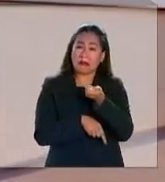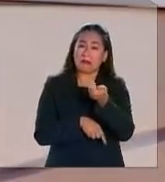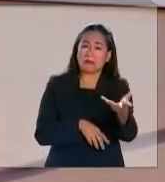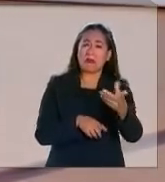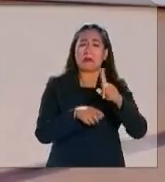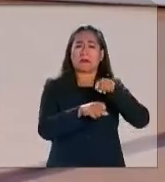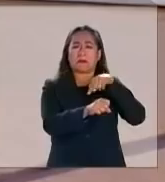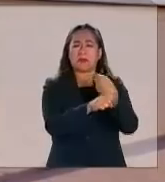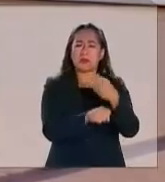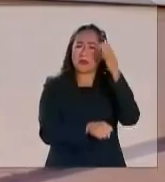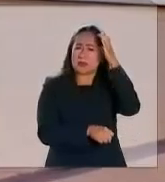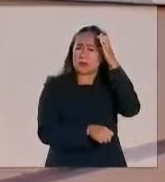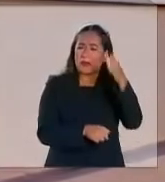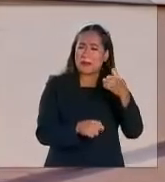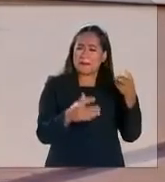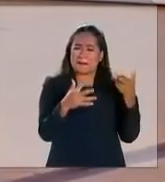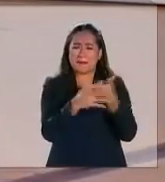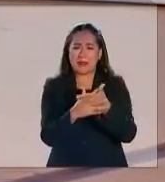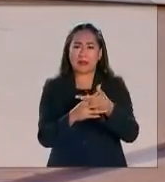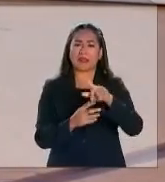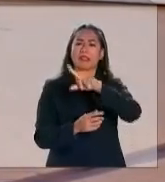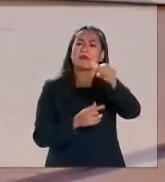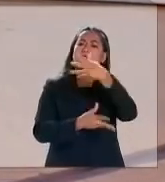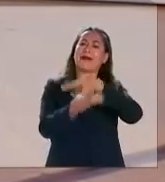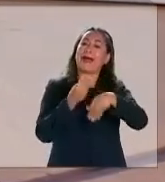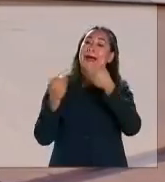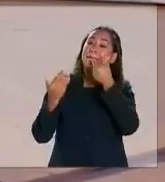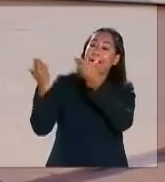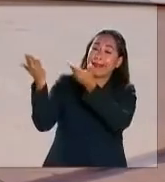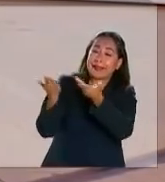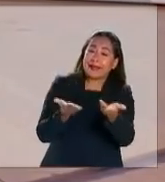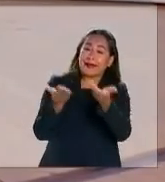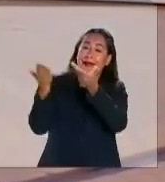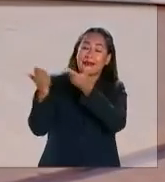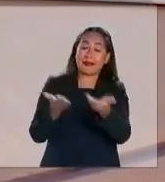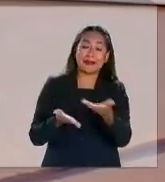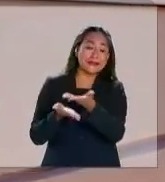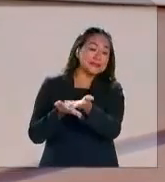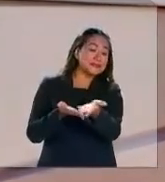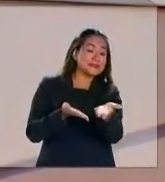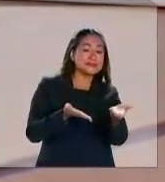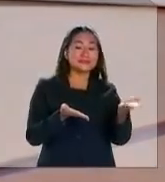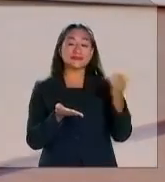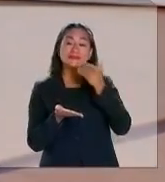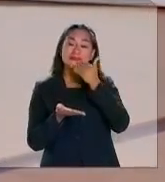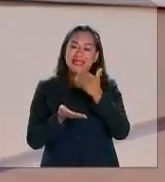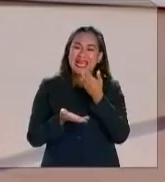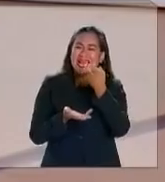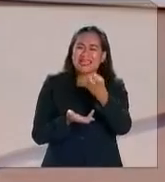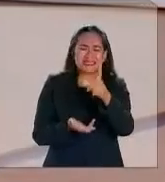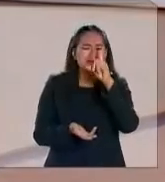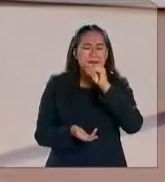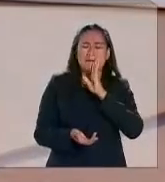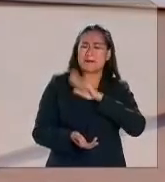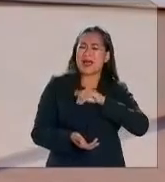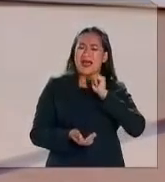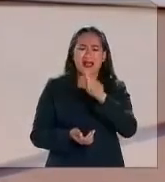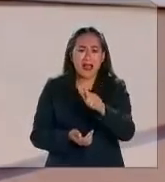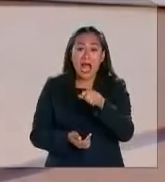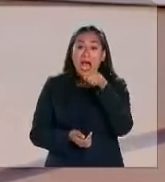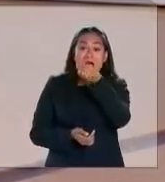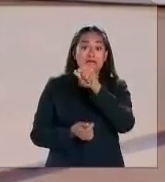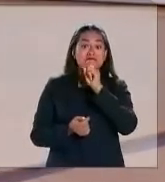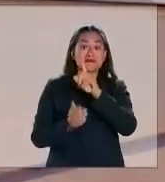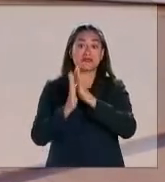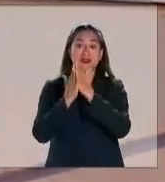lo hayan recibido con la alfombra roja en los pinos lo dice él mismo en los propios libros que ha publicado le gusta provocar